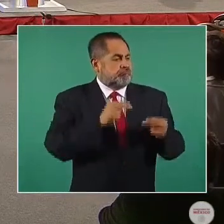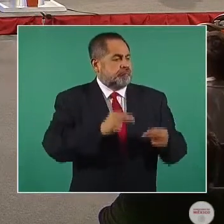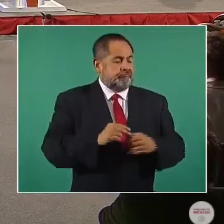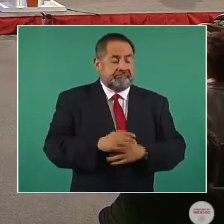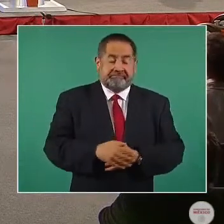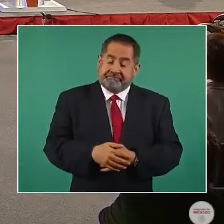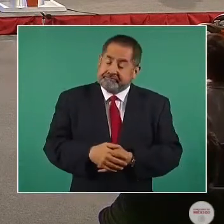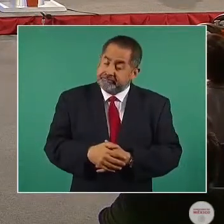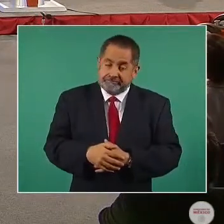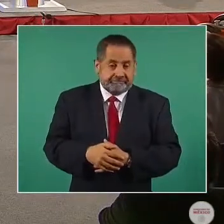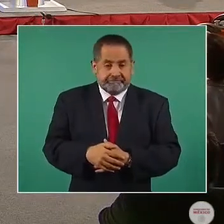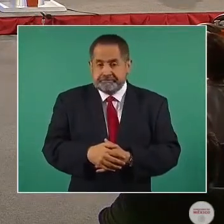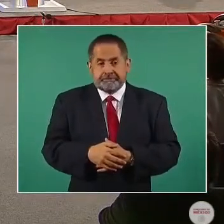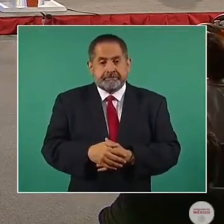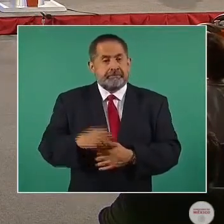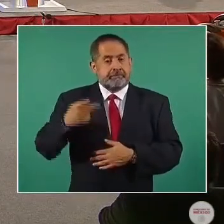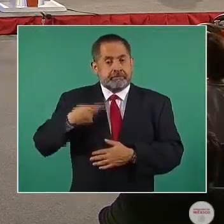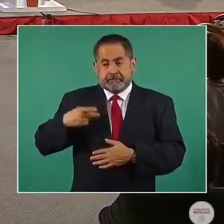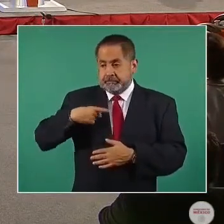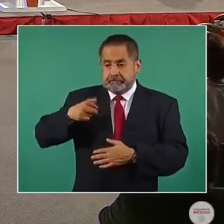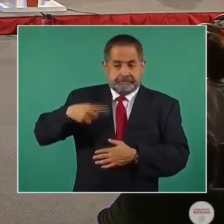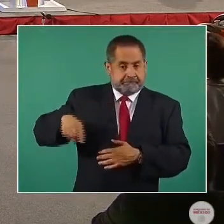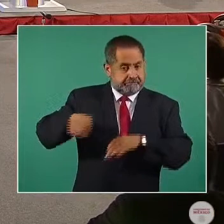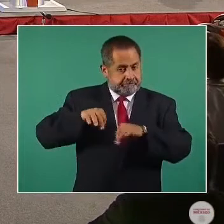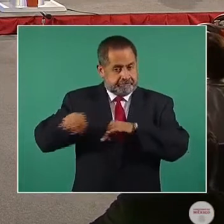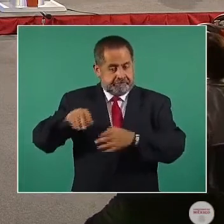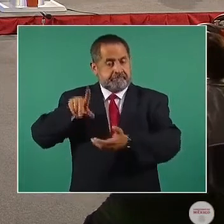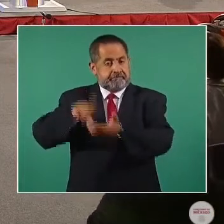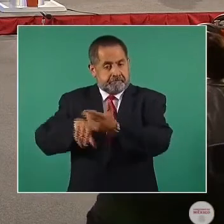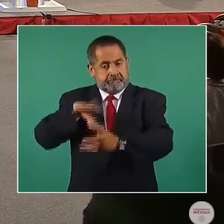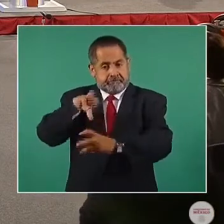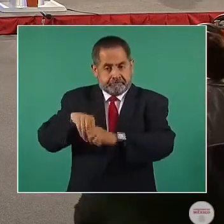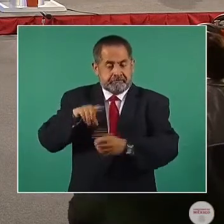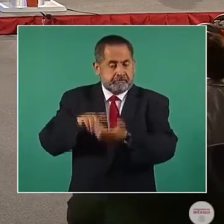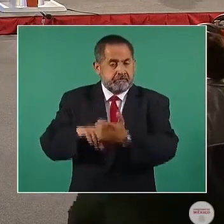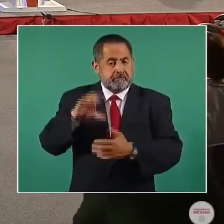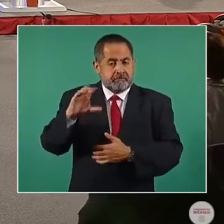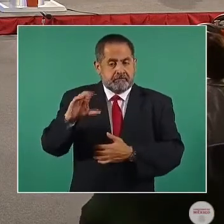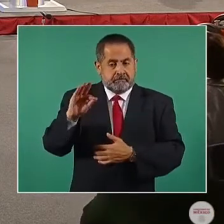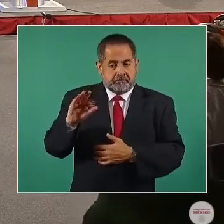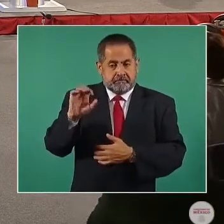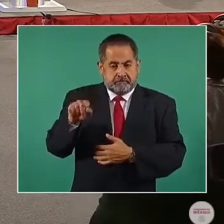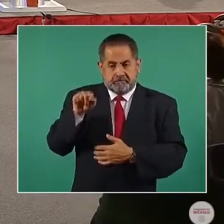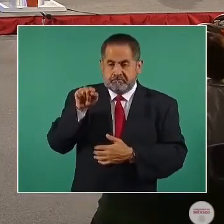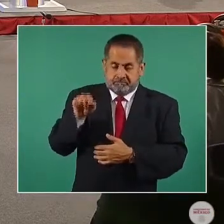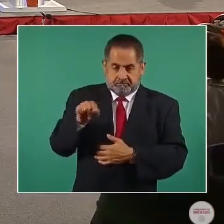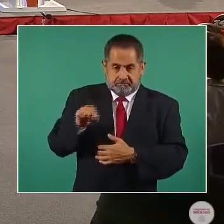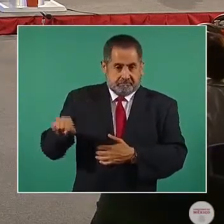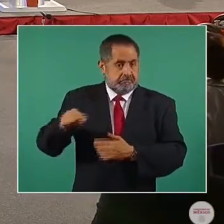los trabajadores electricistas de la Comisión Federal de Electricidad,